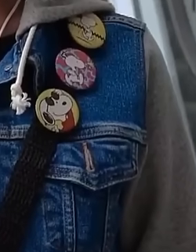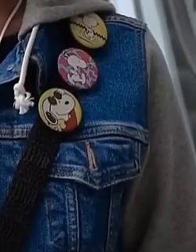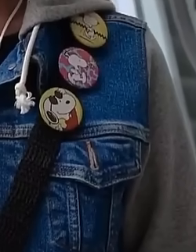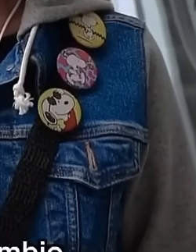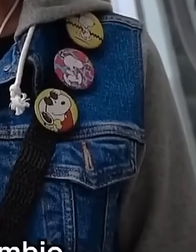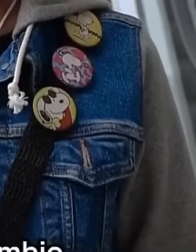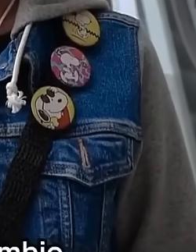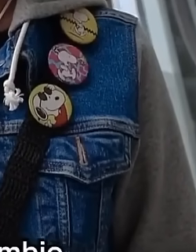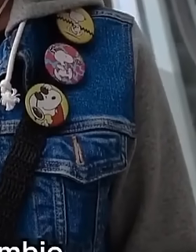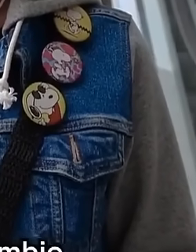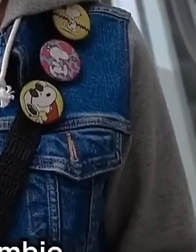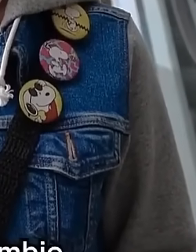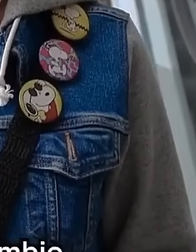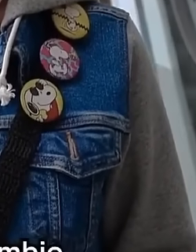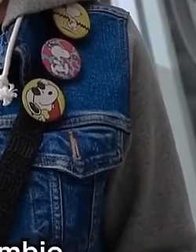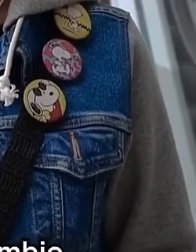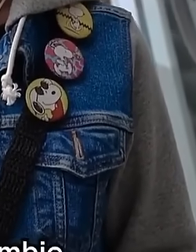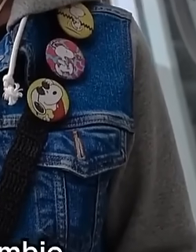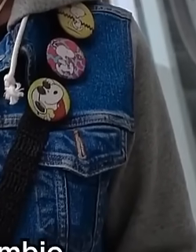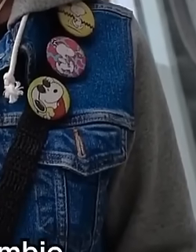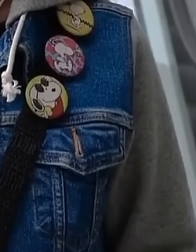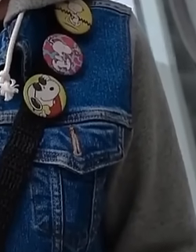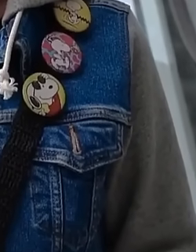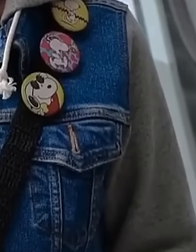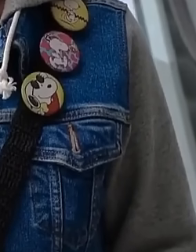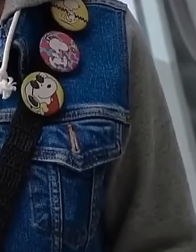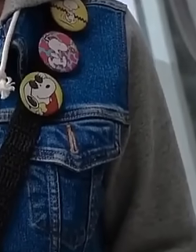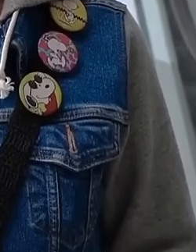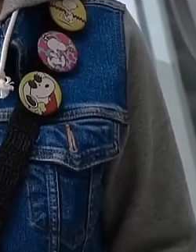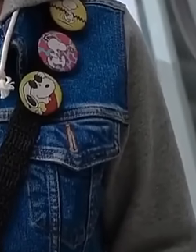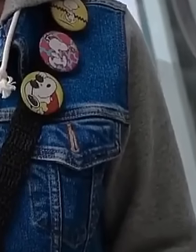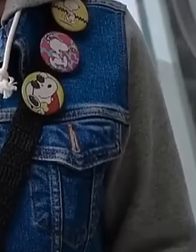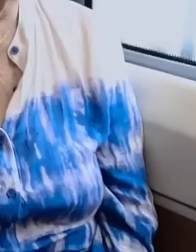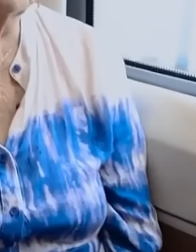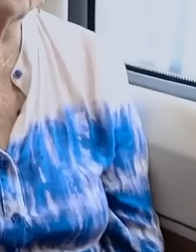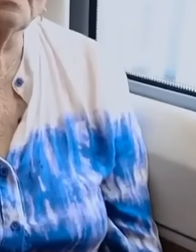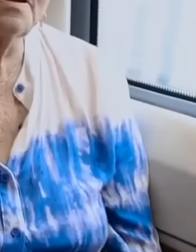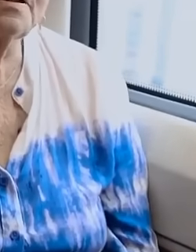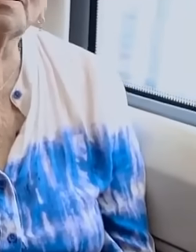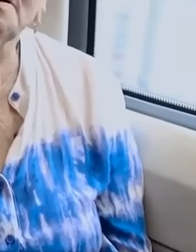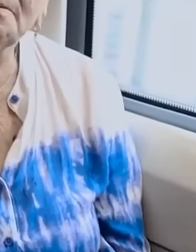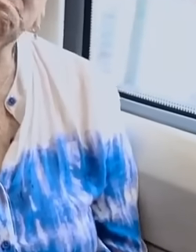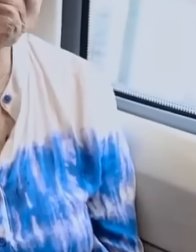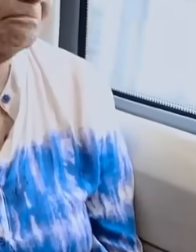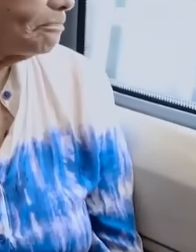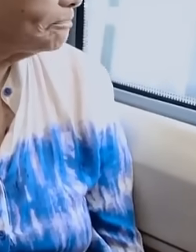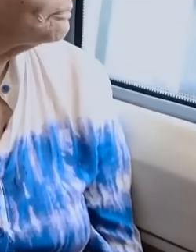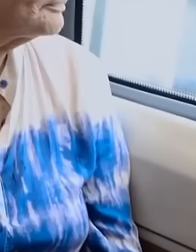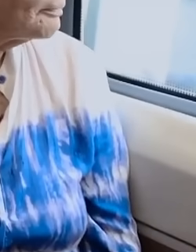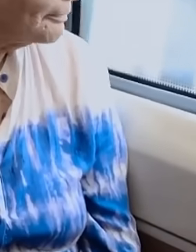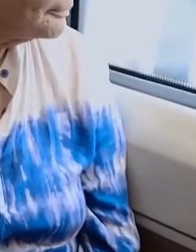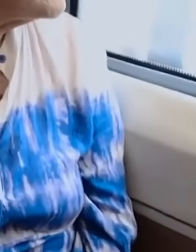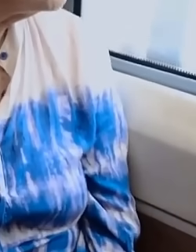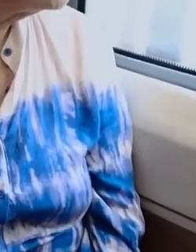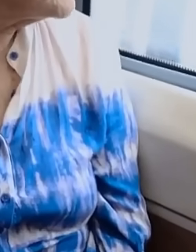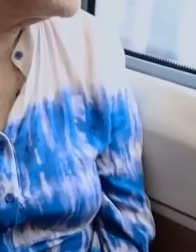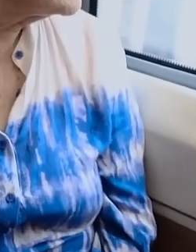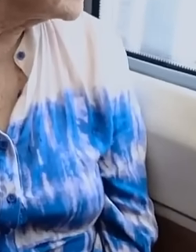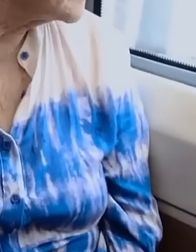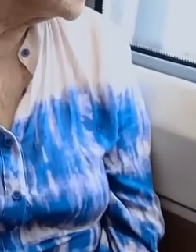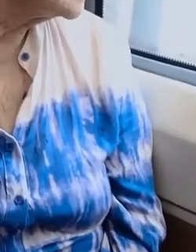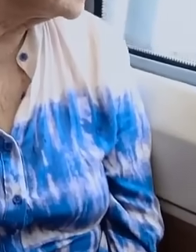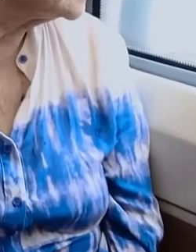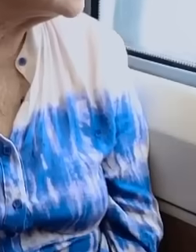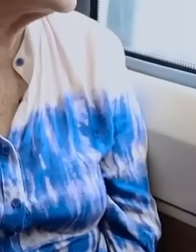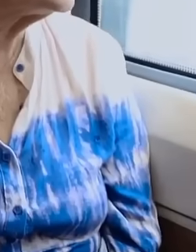muy bueno, porque hay veces que no trae uno tanto cambio o algo y así le puedes recargar. Pues muy buena opción, ¿no? Yo siento que